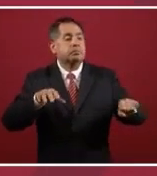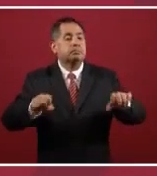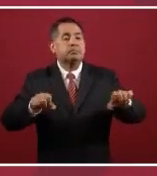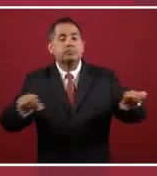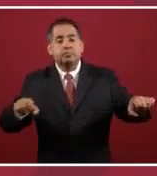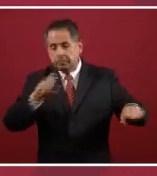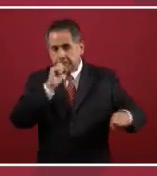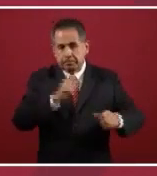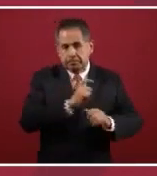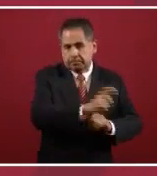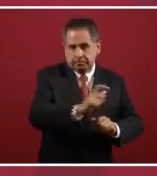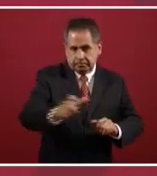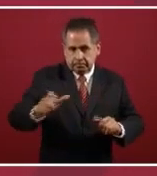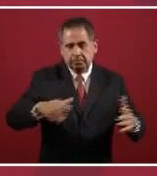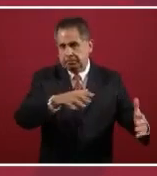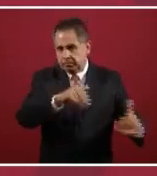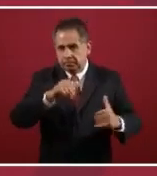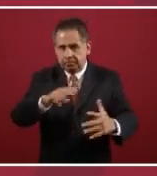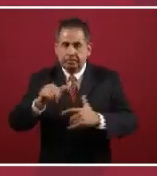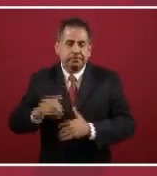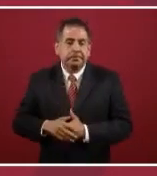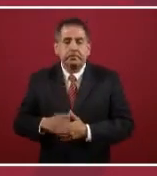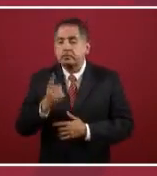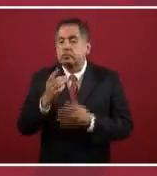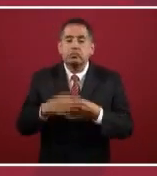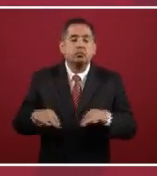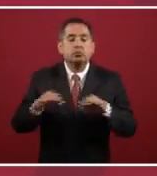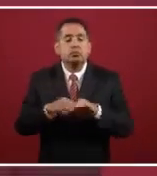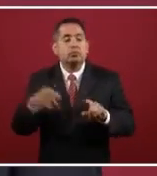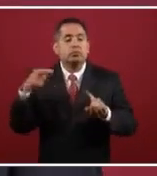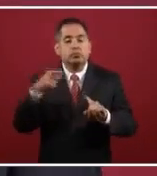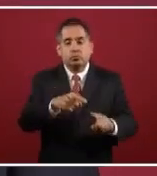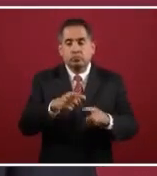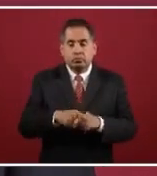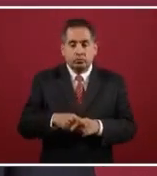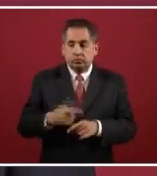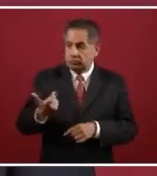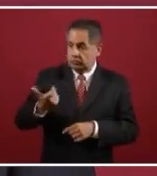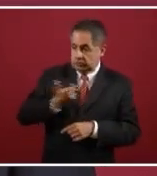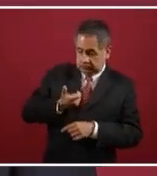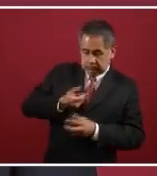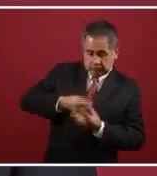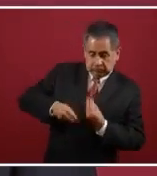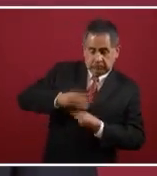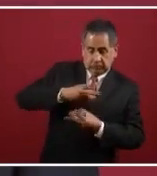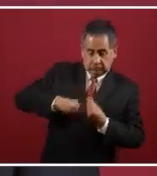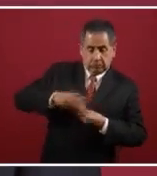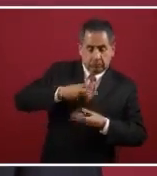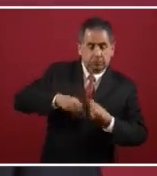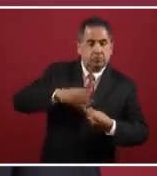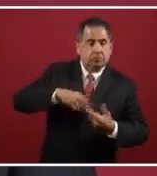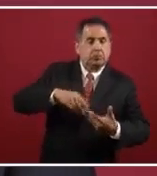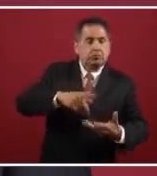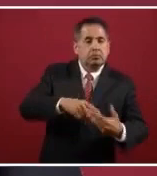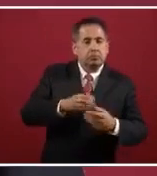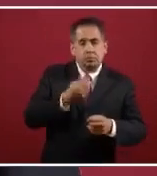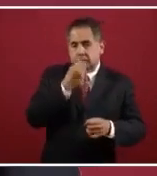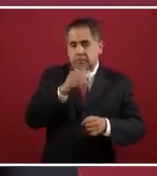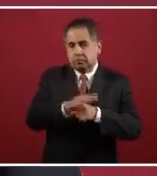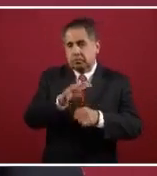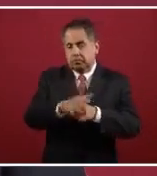porque lo que nos importa es la autosuficiencia alimentaria,